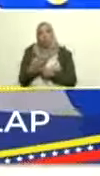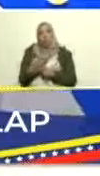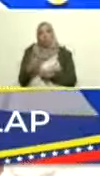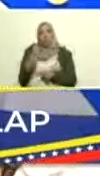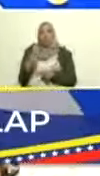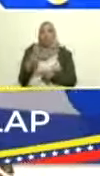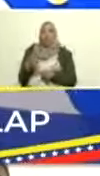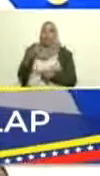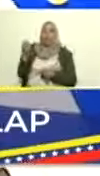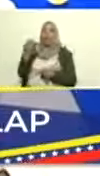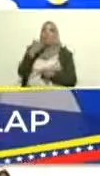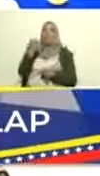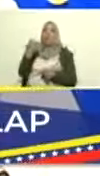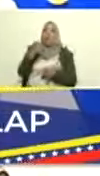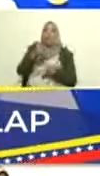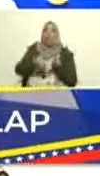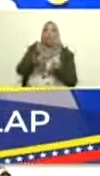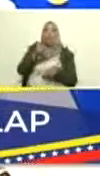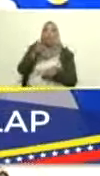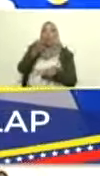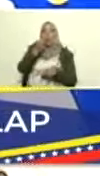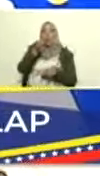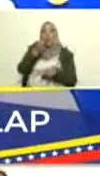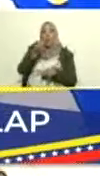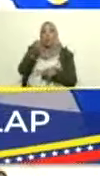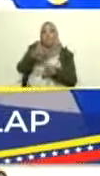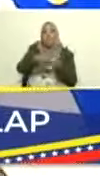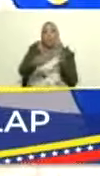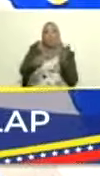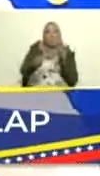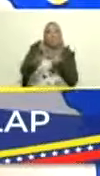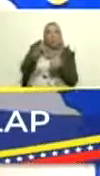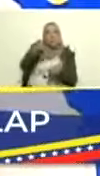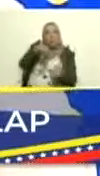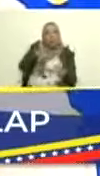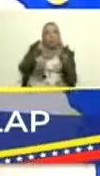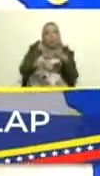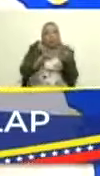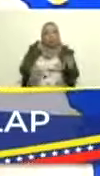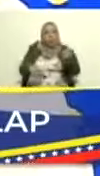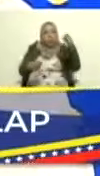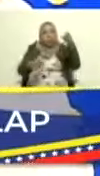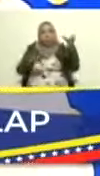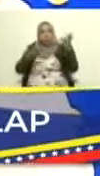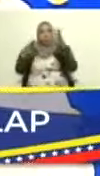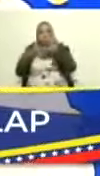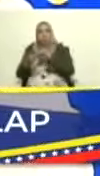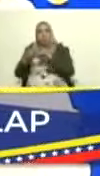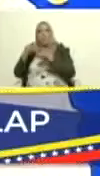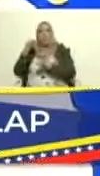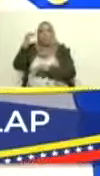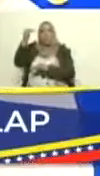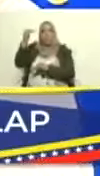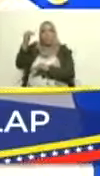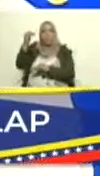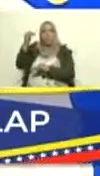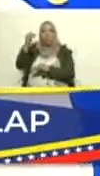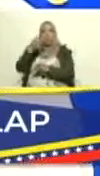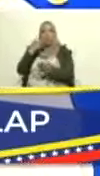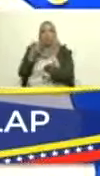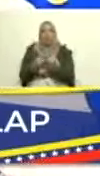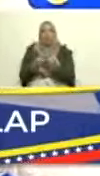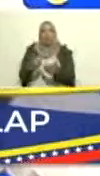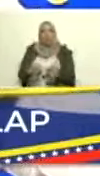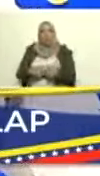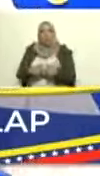cantidad el beneficio alimentario de los combos CLAC. Creo, mi comandante jefe, que gracias a ese